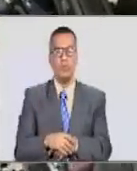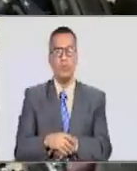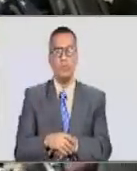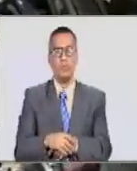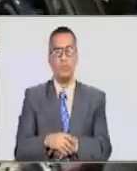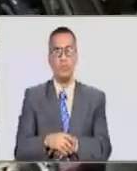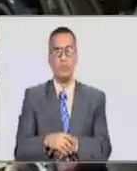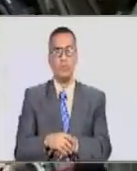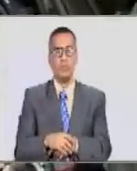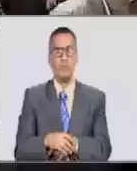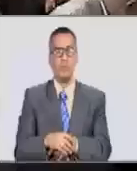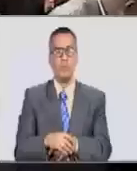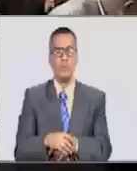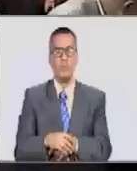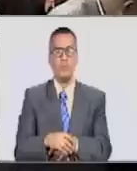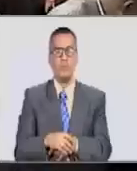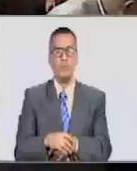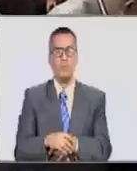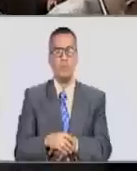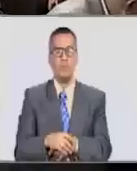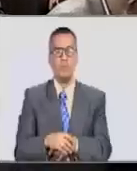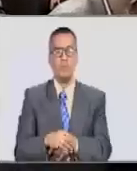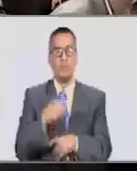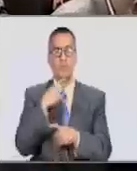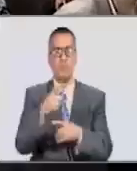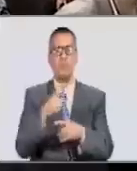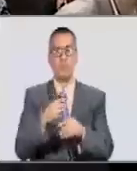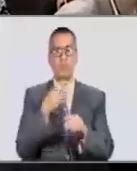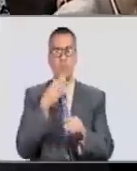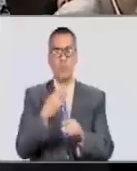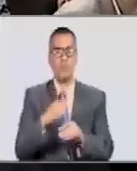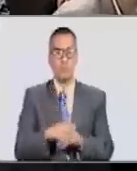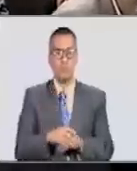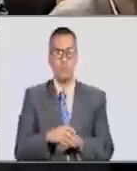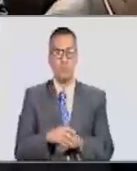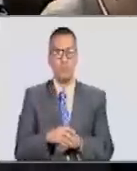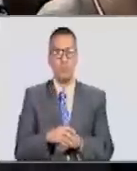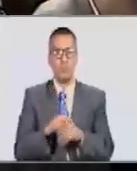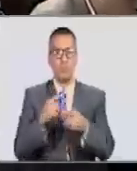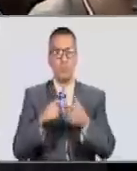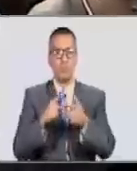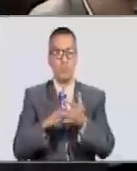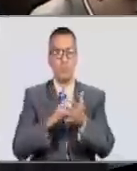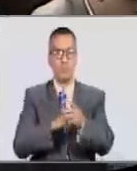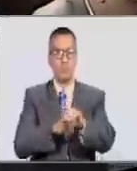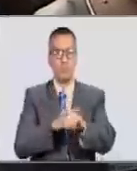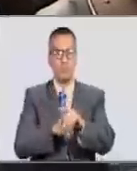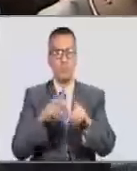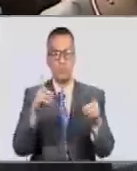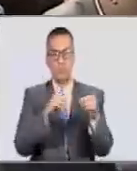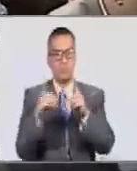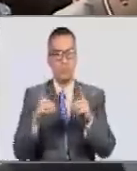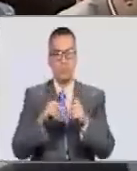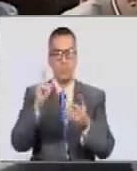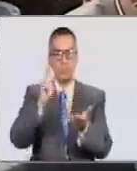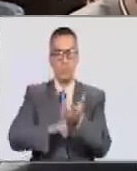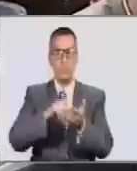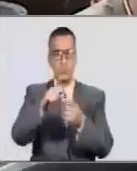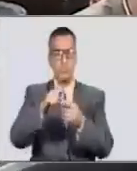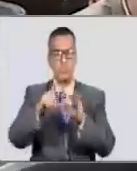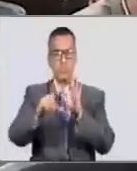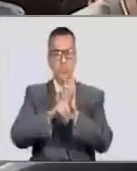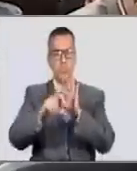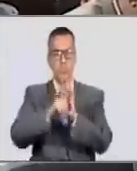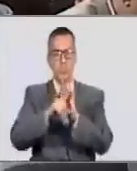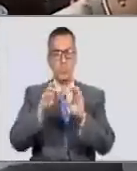Gracias, camarada presidente. Pedimos la palabra para solicitar el diferimiento del debate y aprobación de esta ley